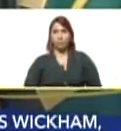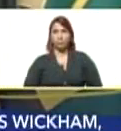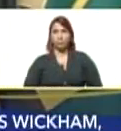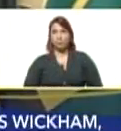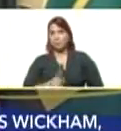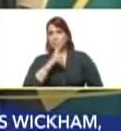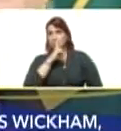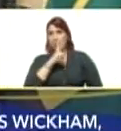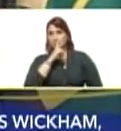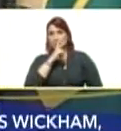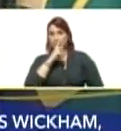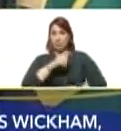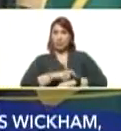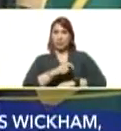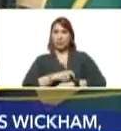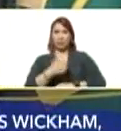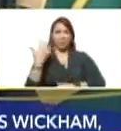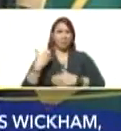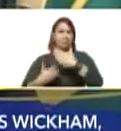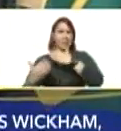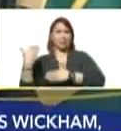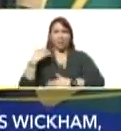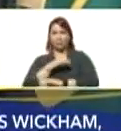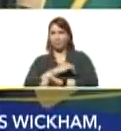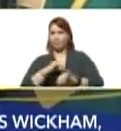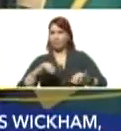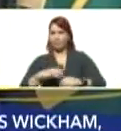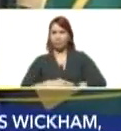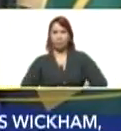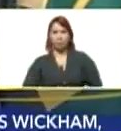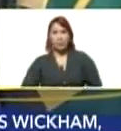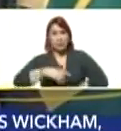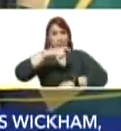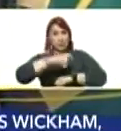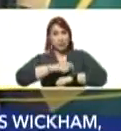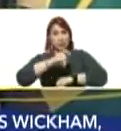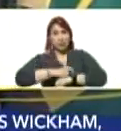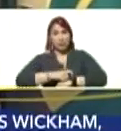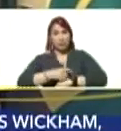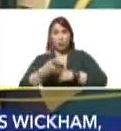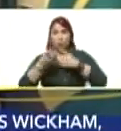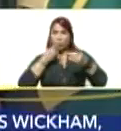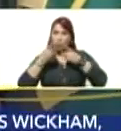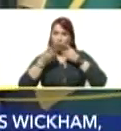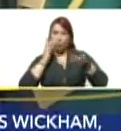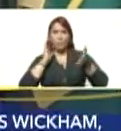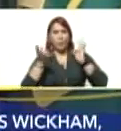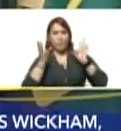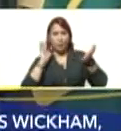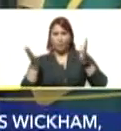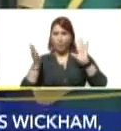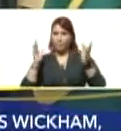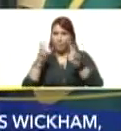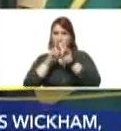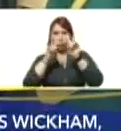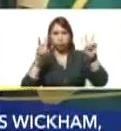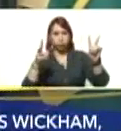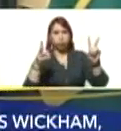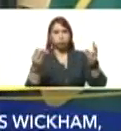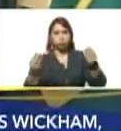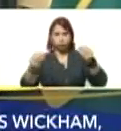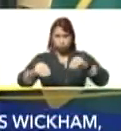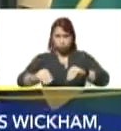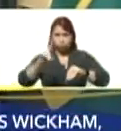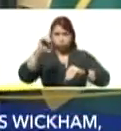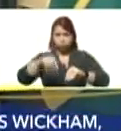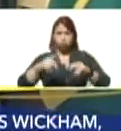decadente, es un tiempo pasado, y que los tiempos del diálogo, la conversación, la paz, la cooperación y